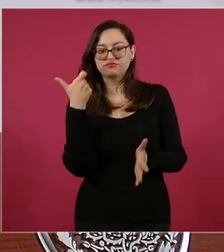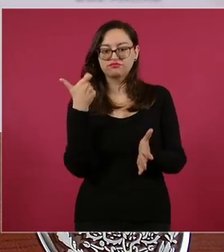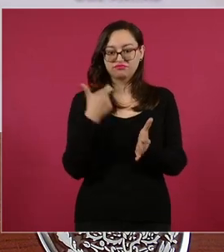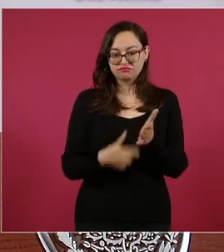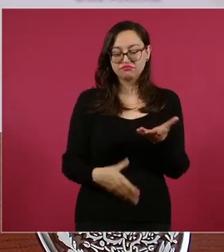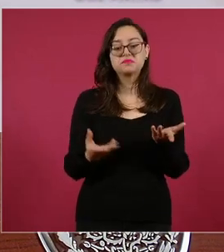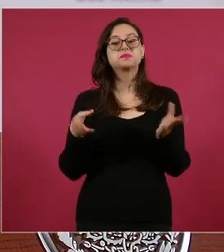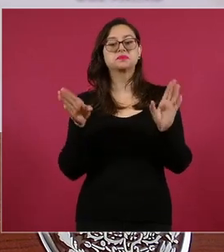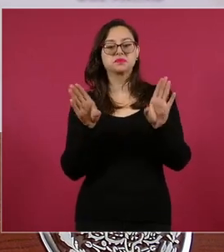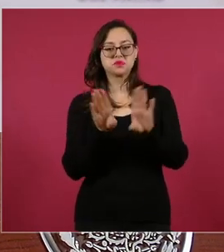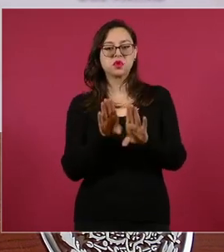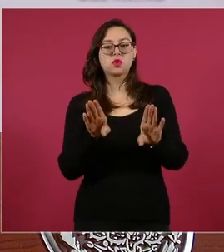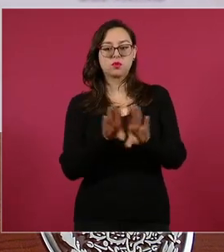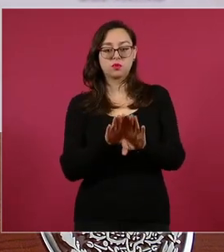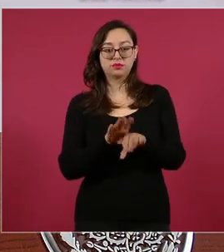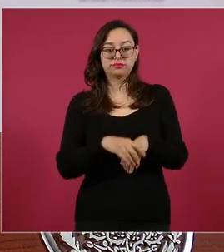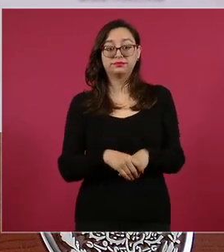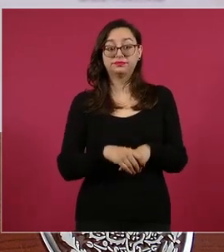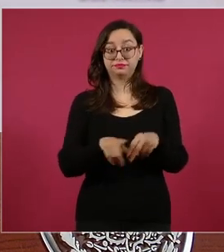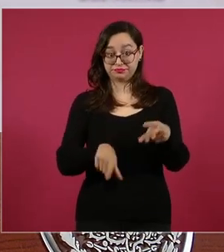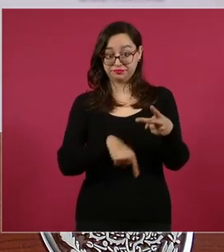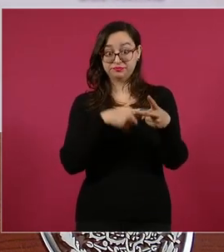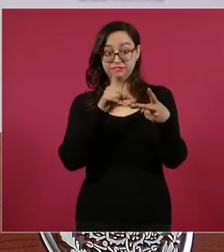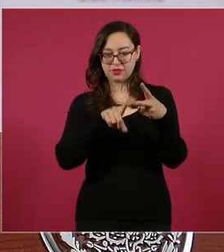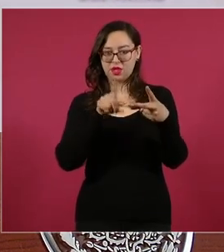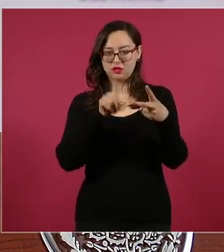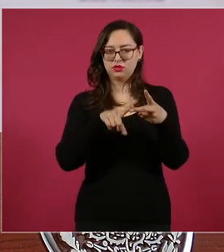sobre las obras